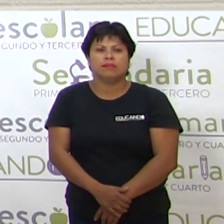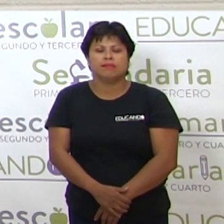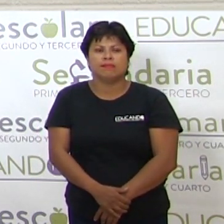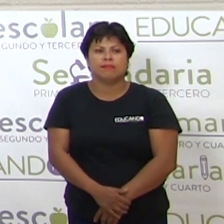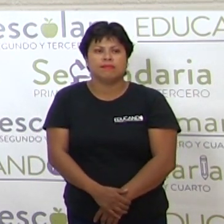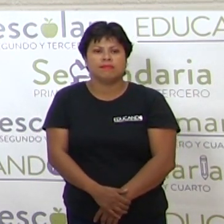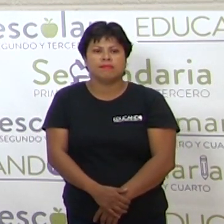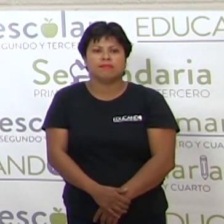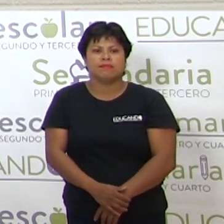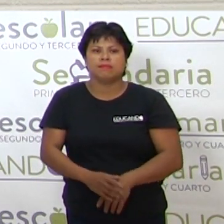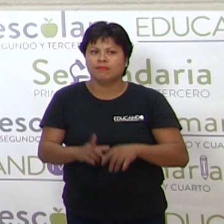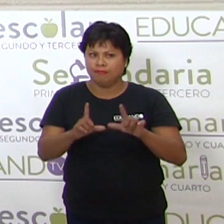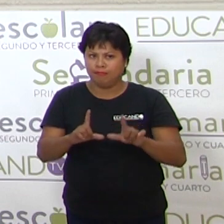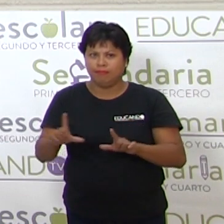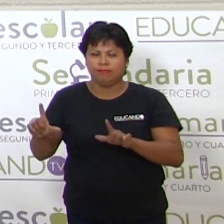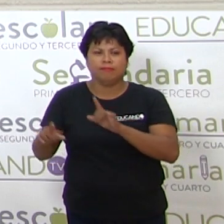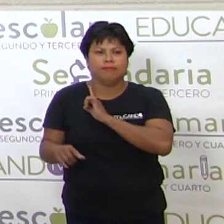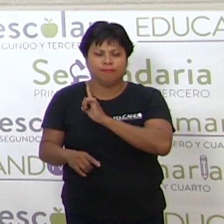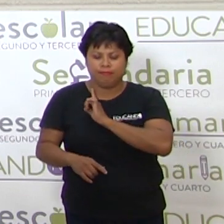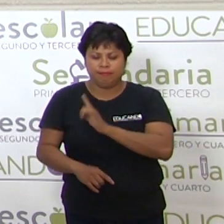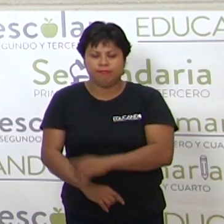o no